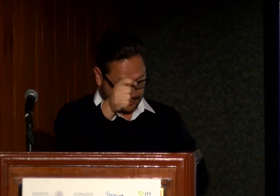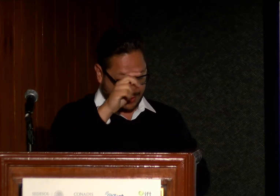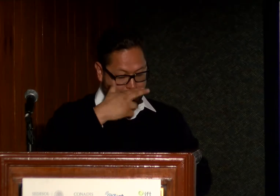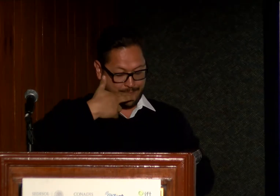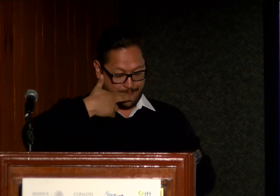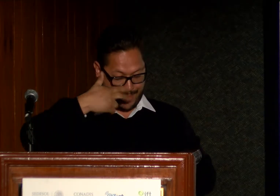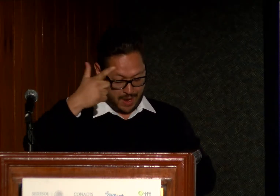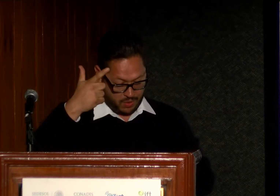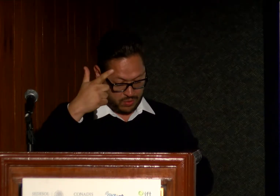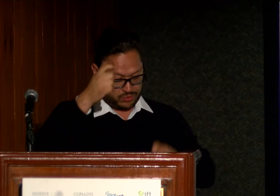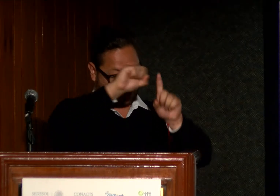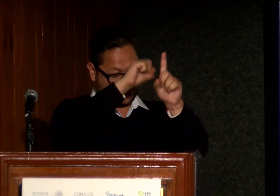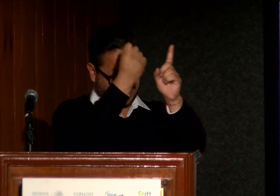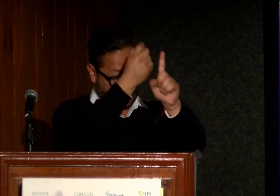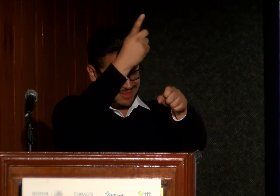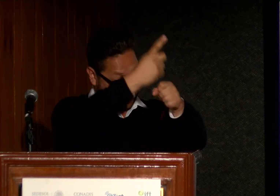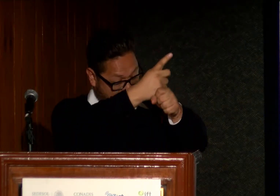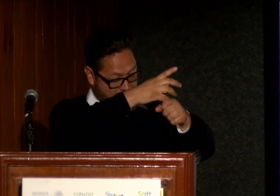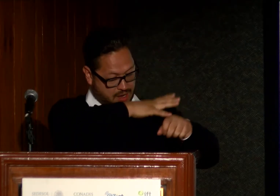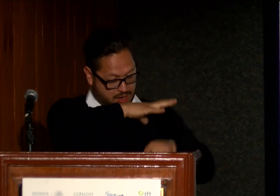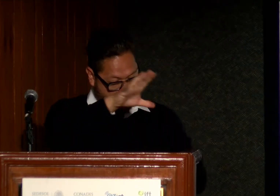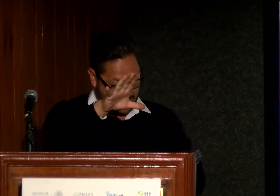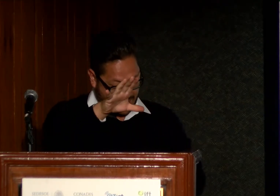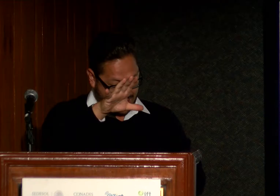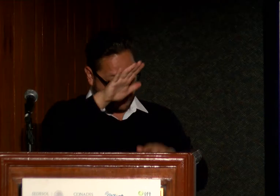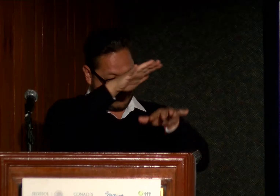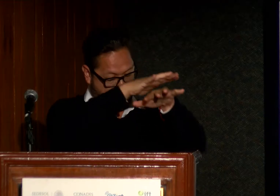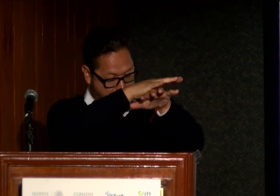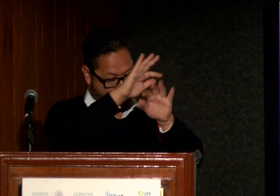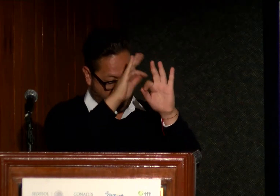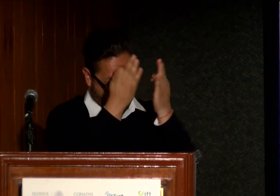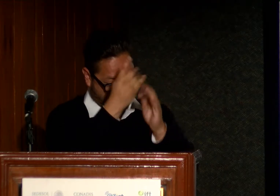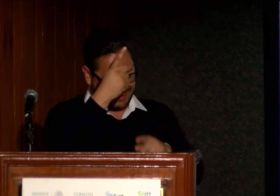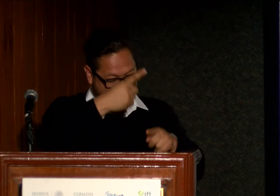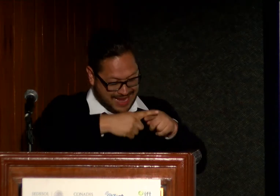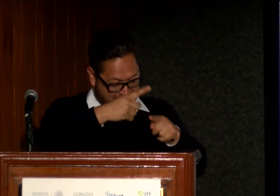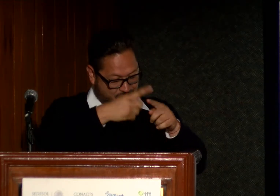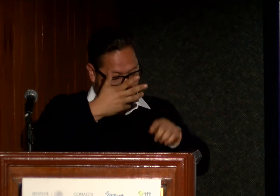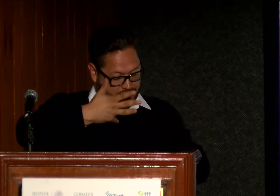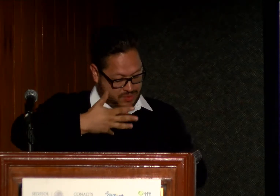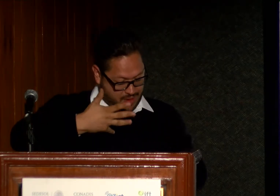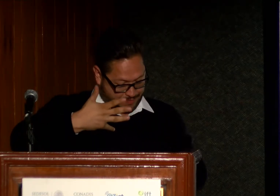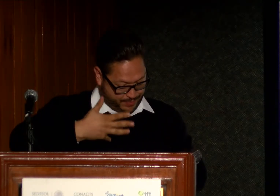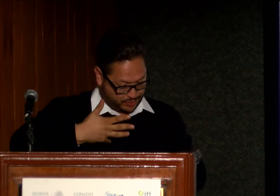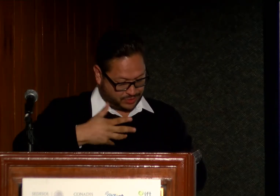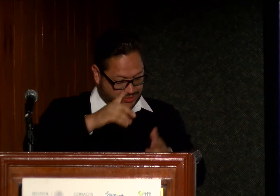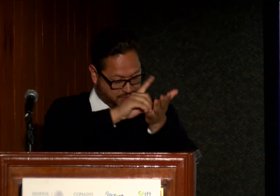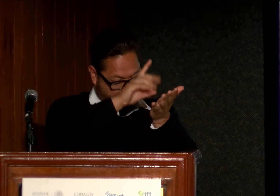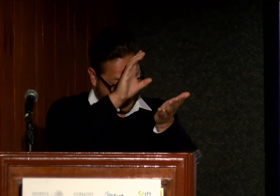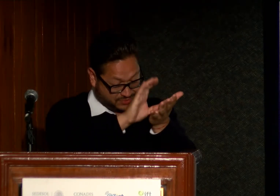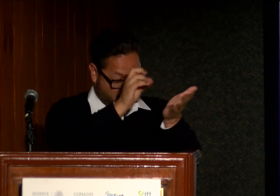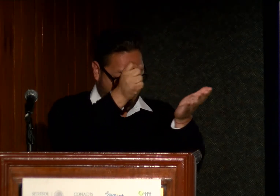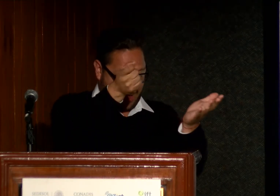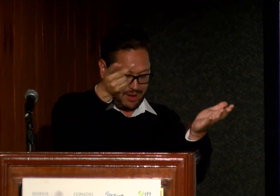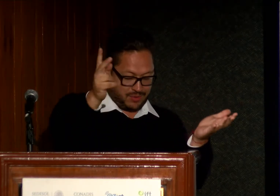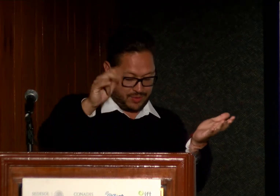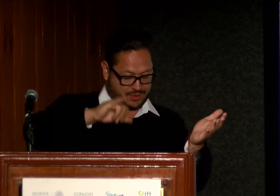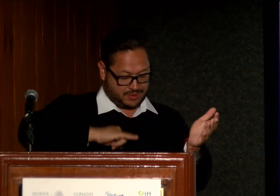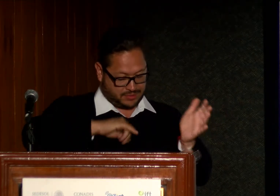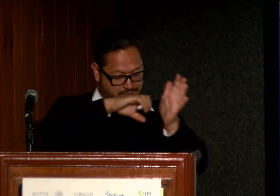las personas con discapacidad. Y lo que es mejor, que la sociedad en general cambie su forma de ver a quienes contamos con